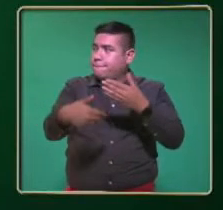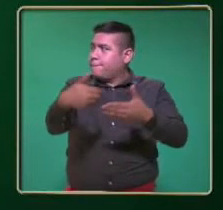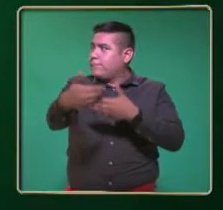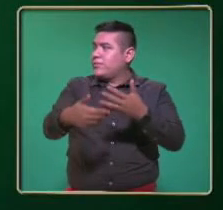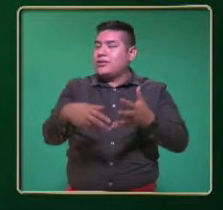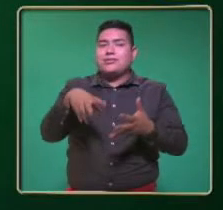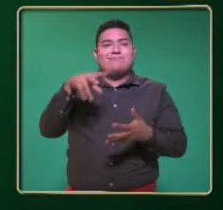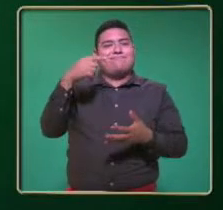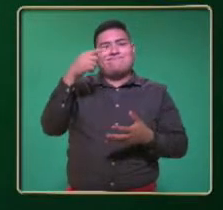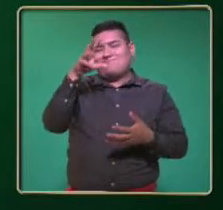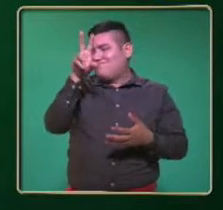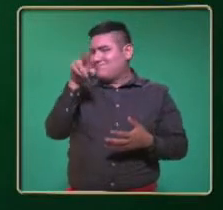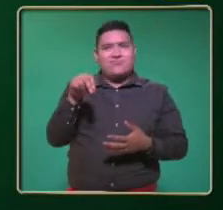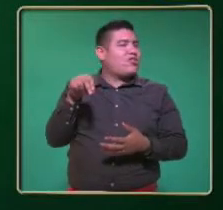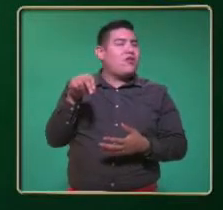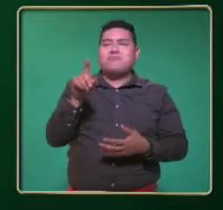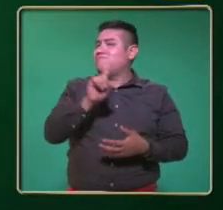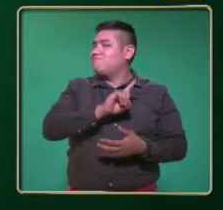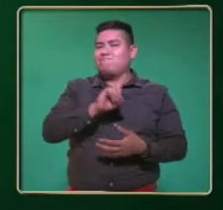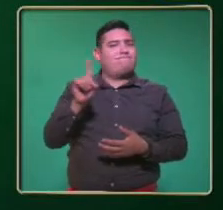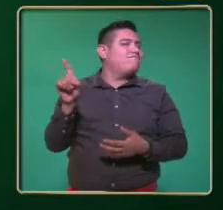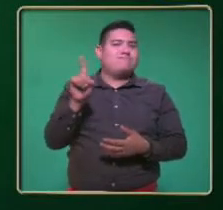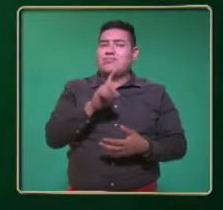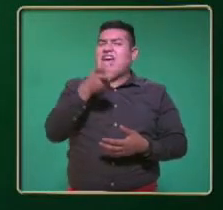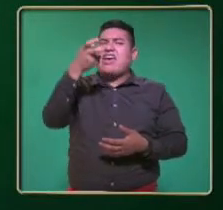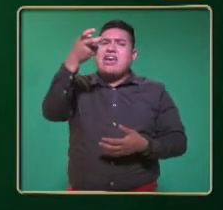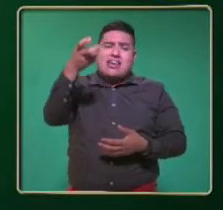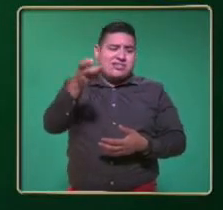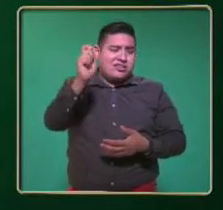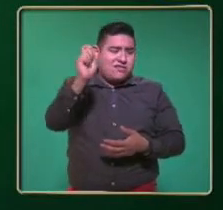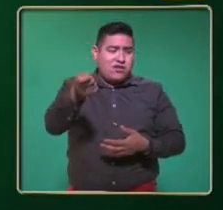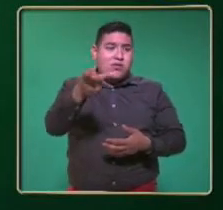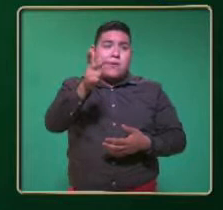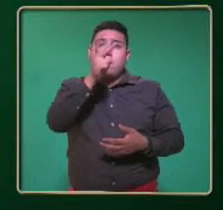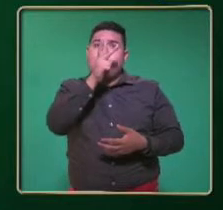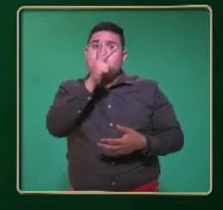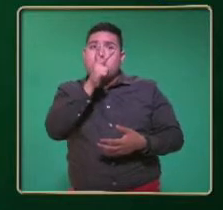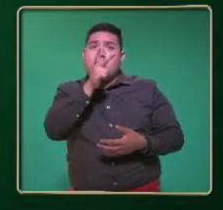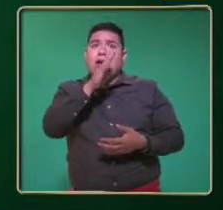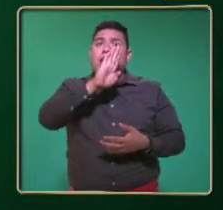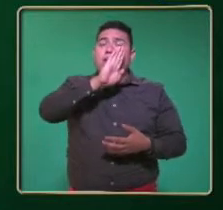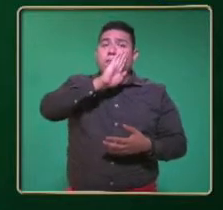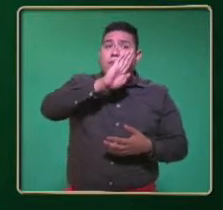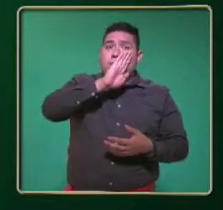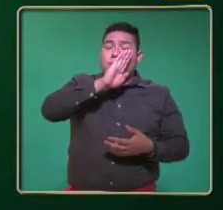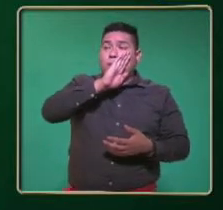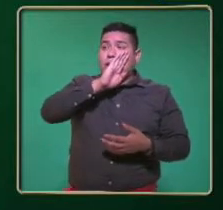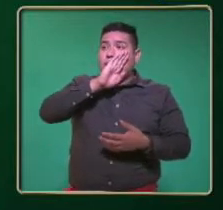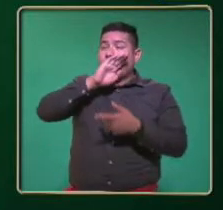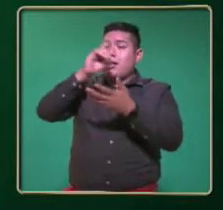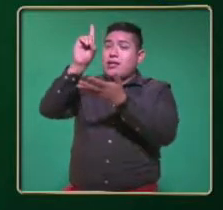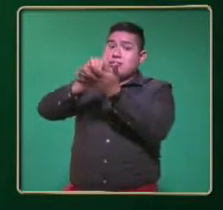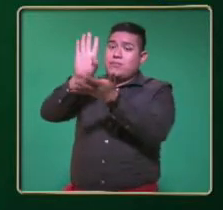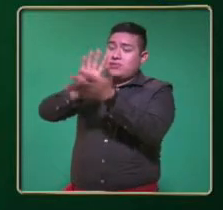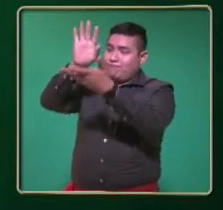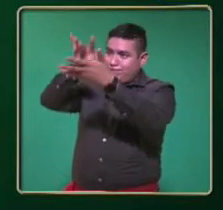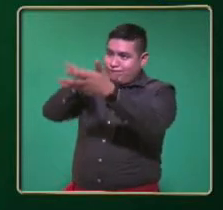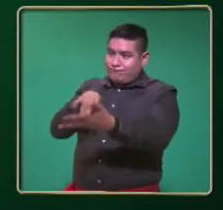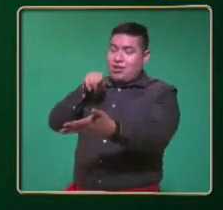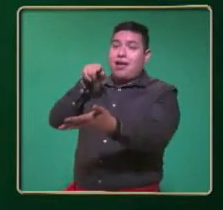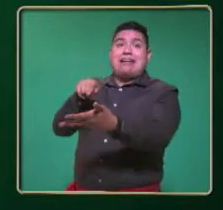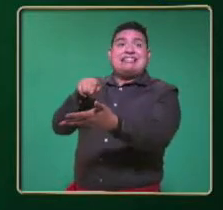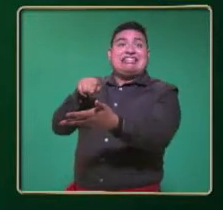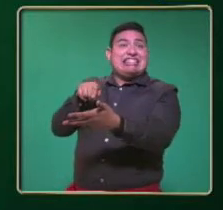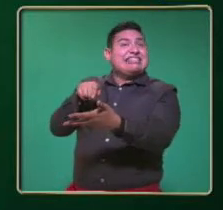es la negación. Esta etapa se da cuando los padres se enteran de la discapacidad de su